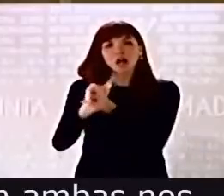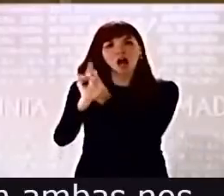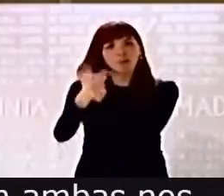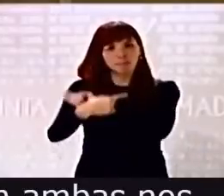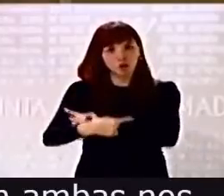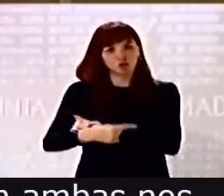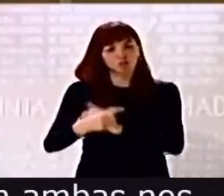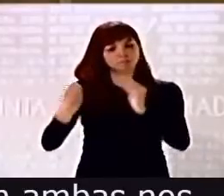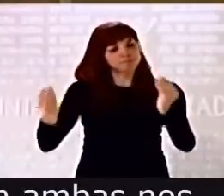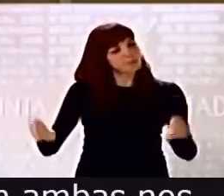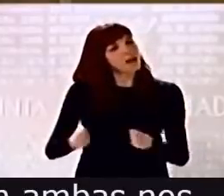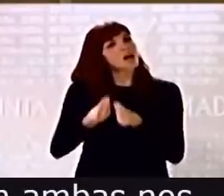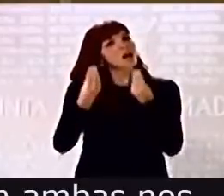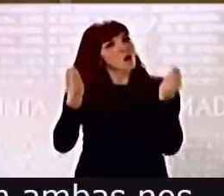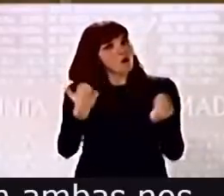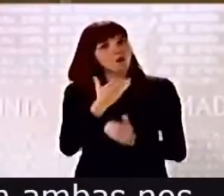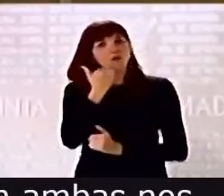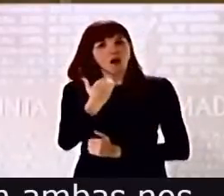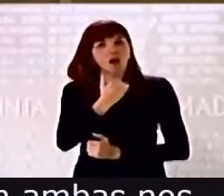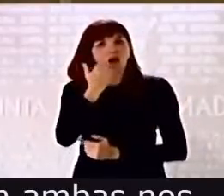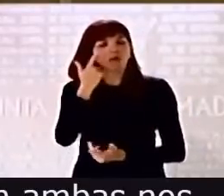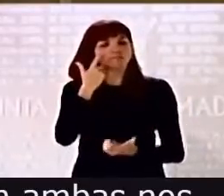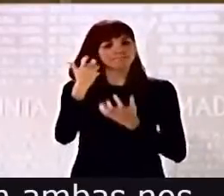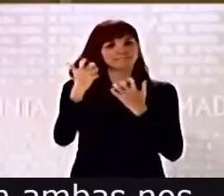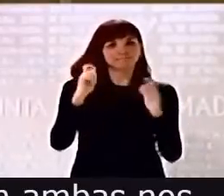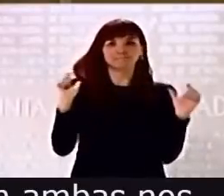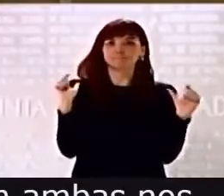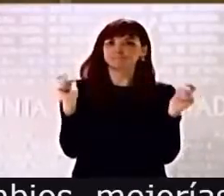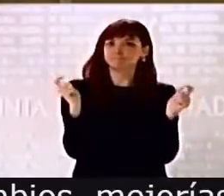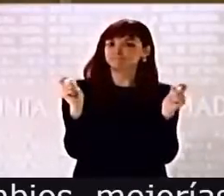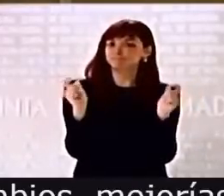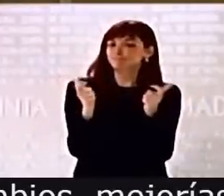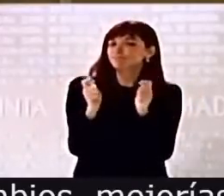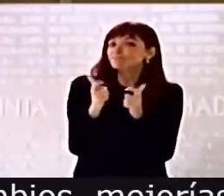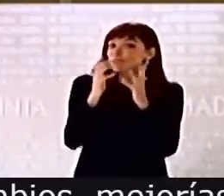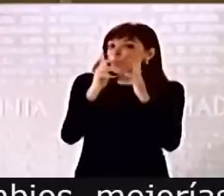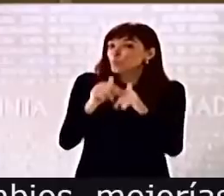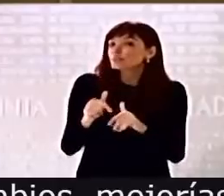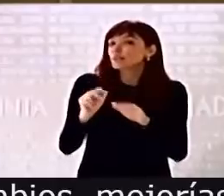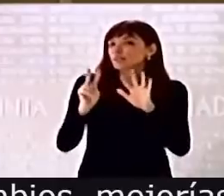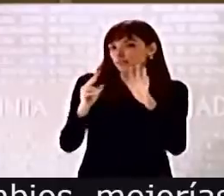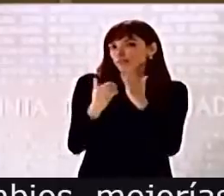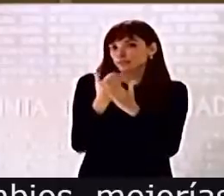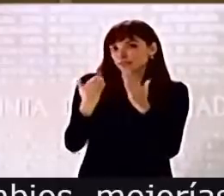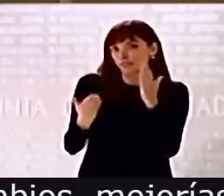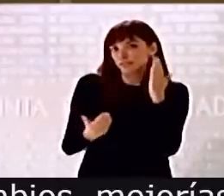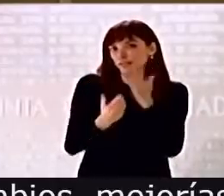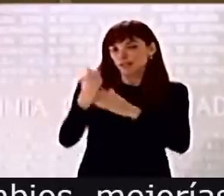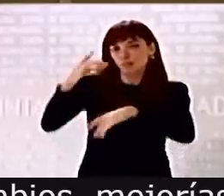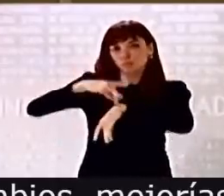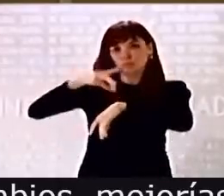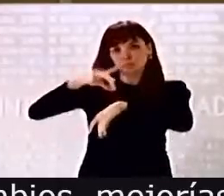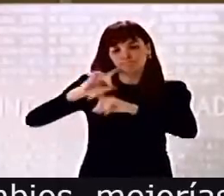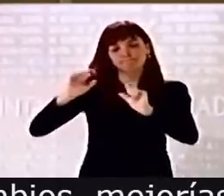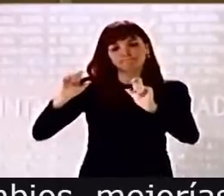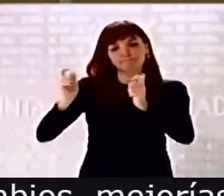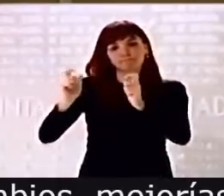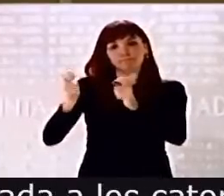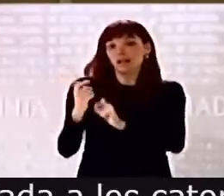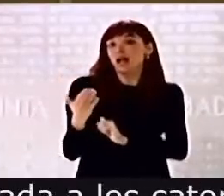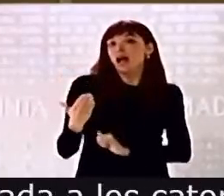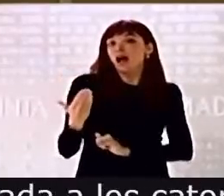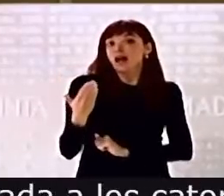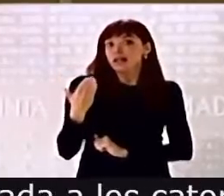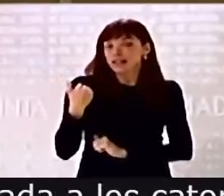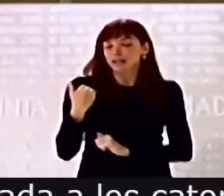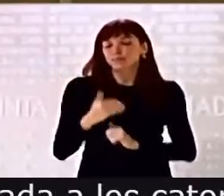viendo mejorías, estamos viendo reducciones en esos niveles. La incidencia acumulada en el día de ayer a